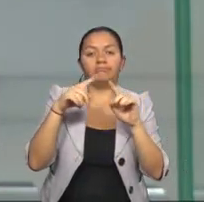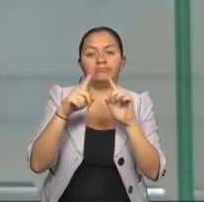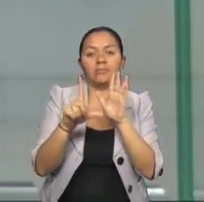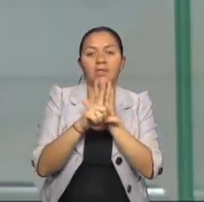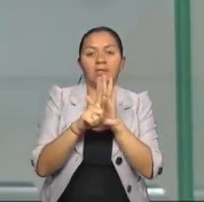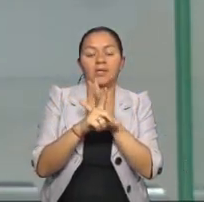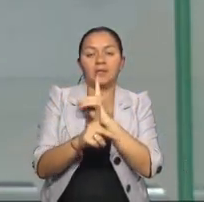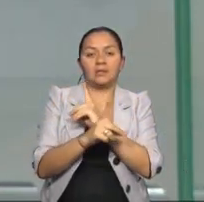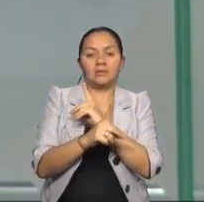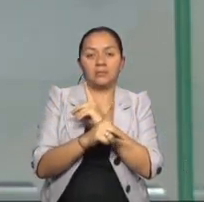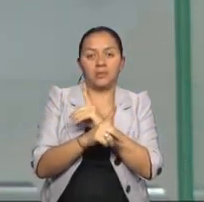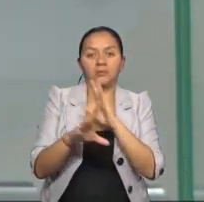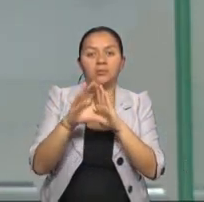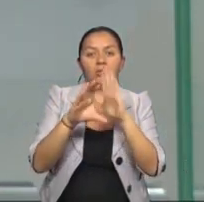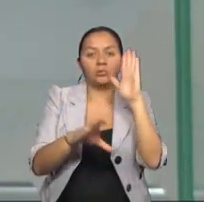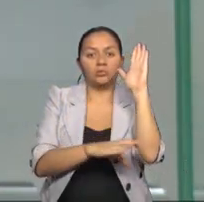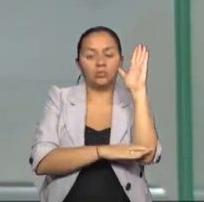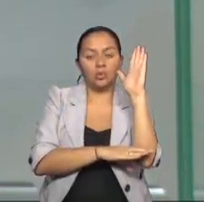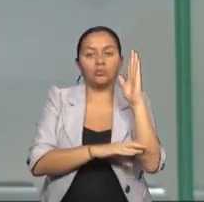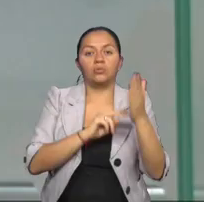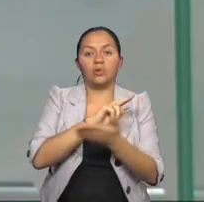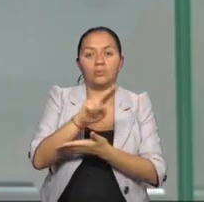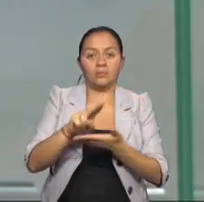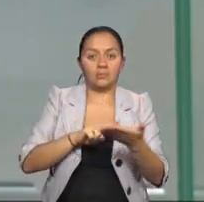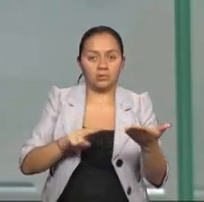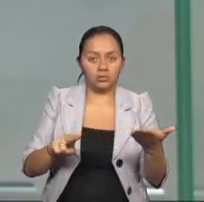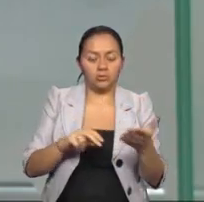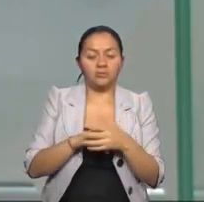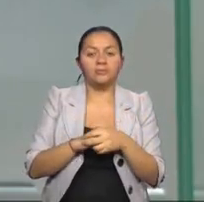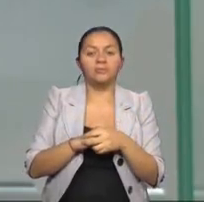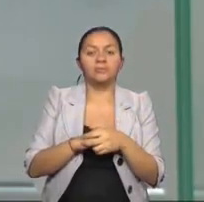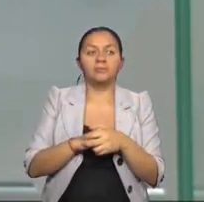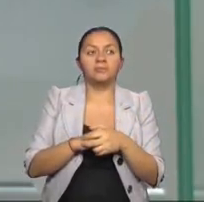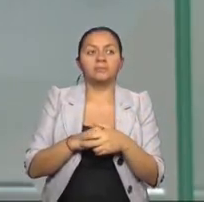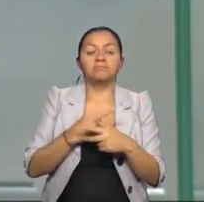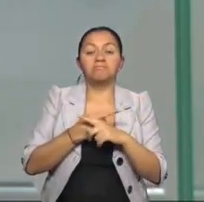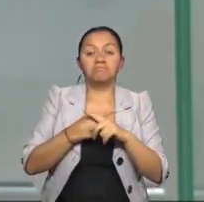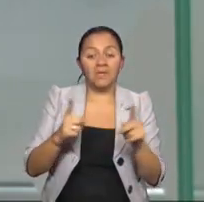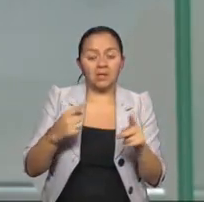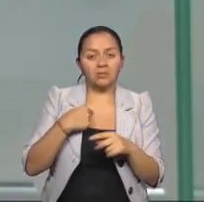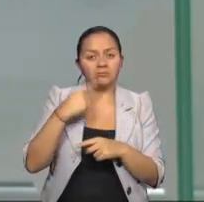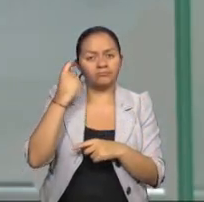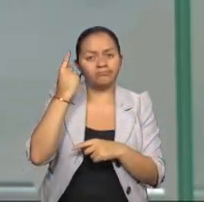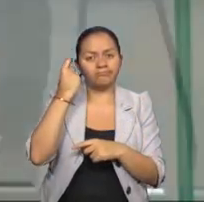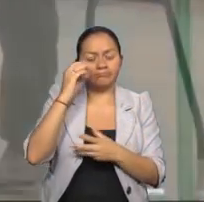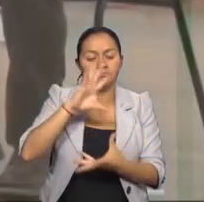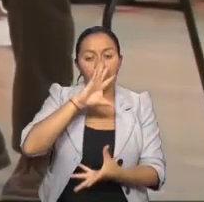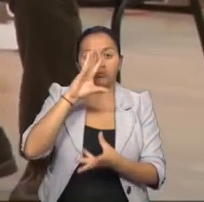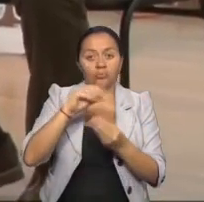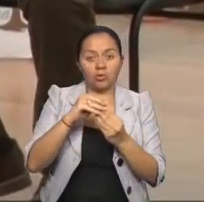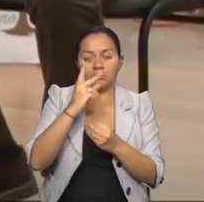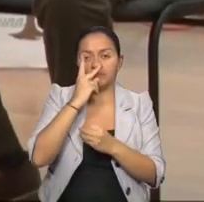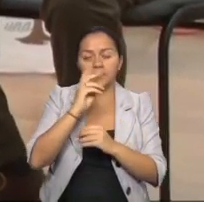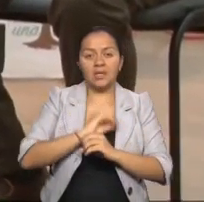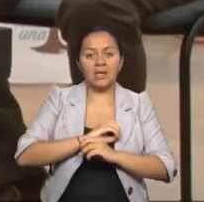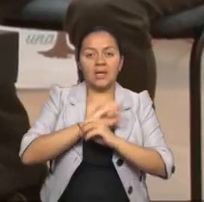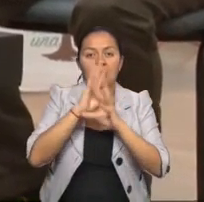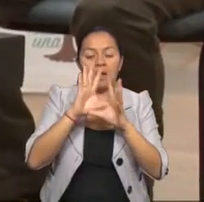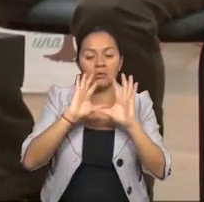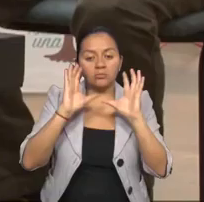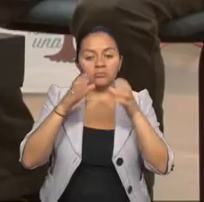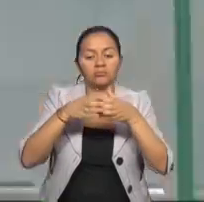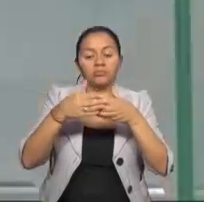discapacidades constitucionales convención penal entender cuando ya van posicionando qué nivel llegan a